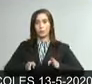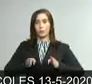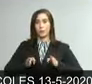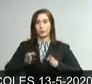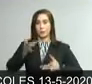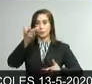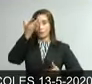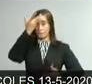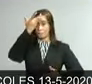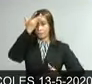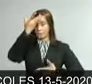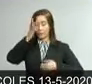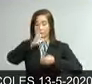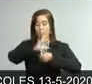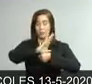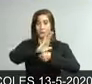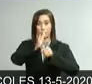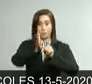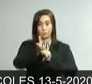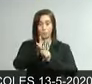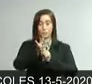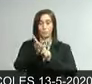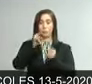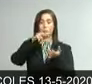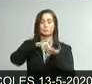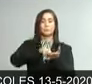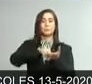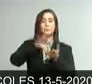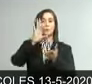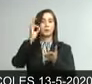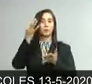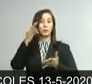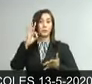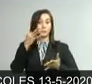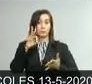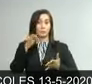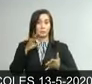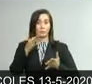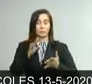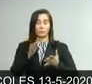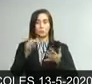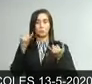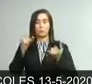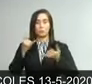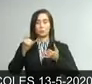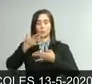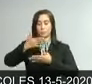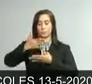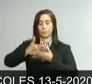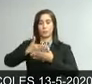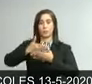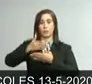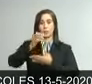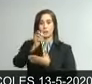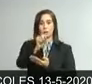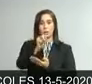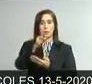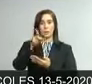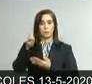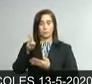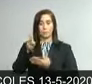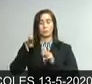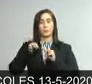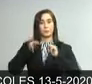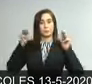enfermedad coronavirus 2019, que está siendo subido en estos momentos a la plataforma del